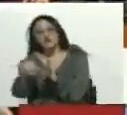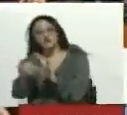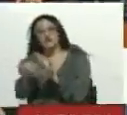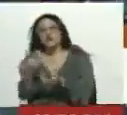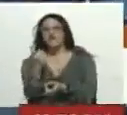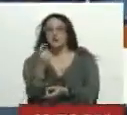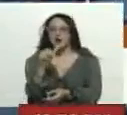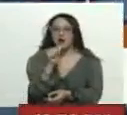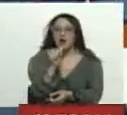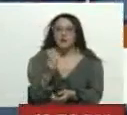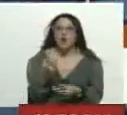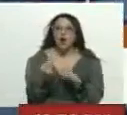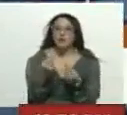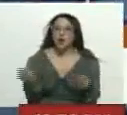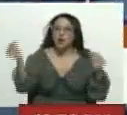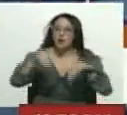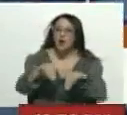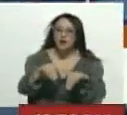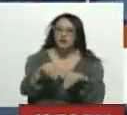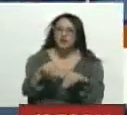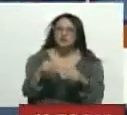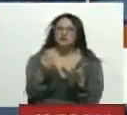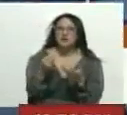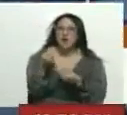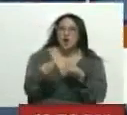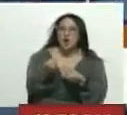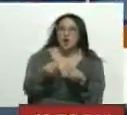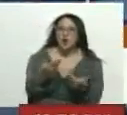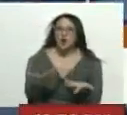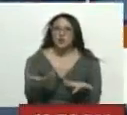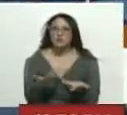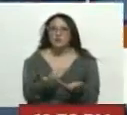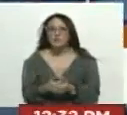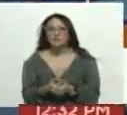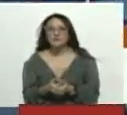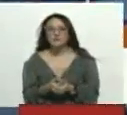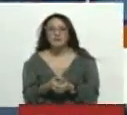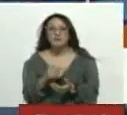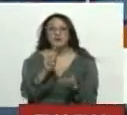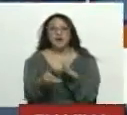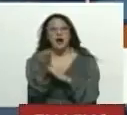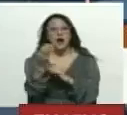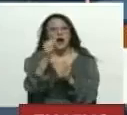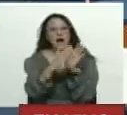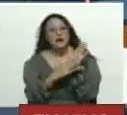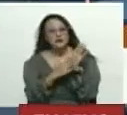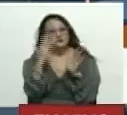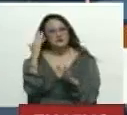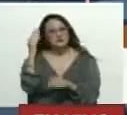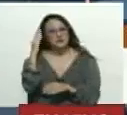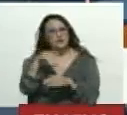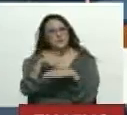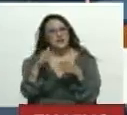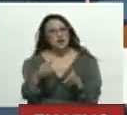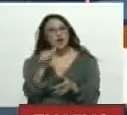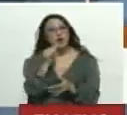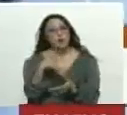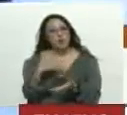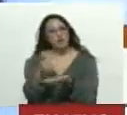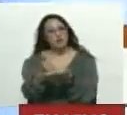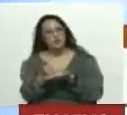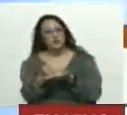vamos a ver cómo nos ponemos de acuerdo y cómo lo hacemos como más allá también de pasar la carta porque sabemos que el Ministerio de agua nos puede ayudar pero